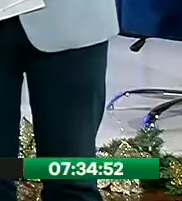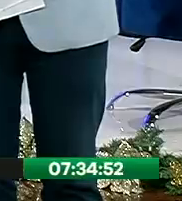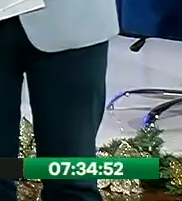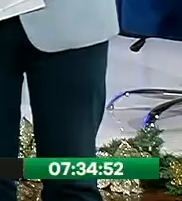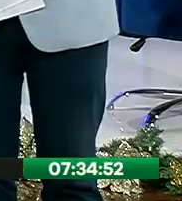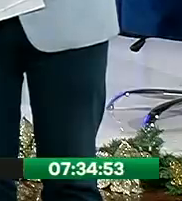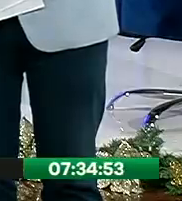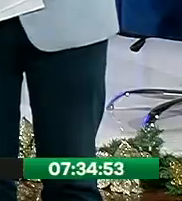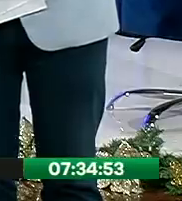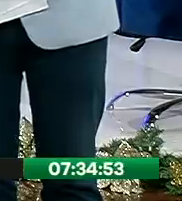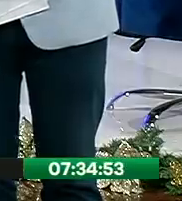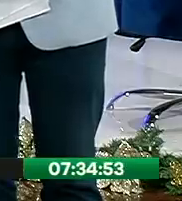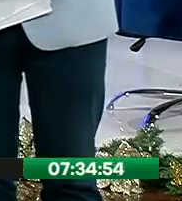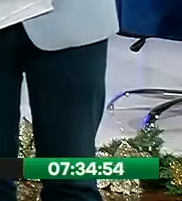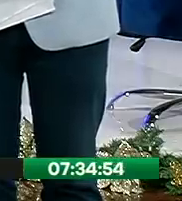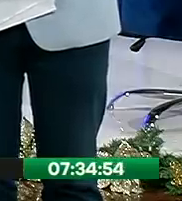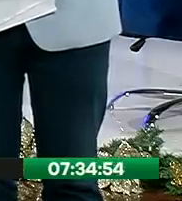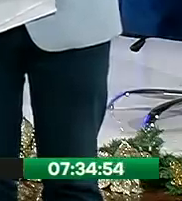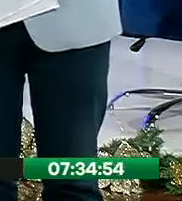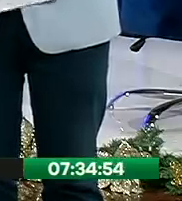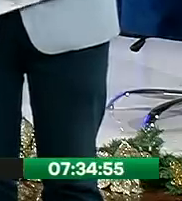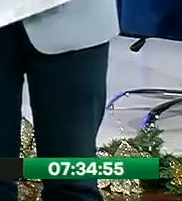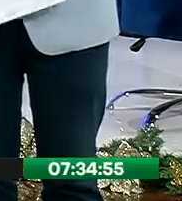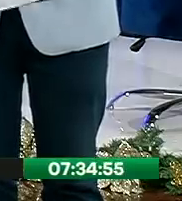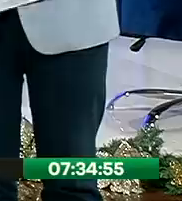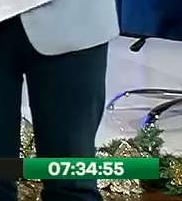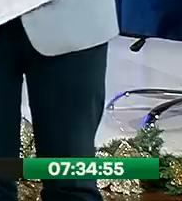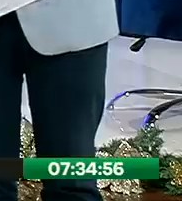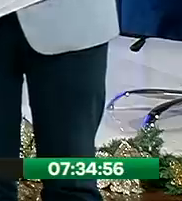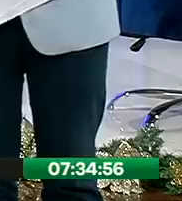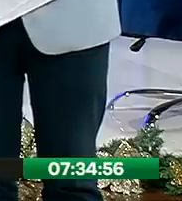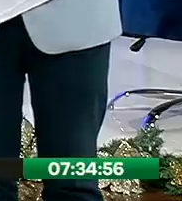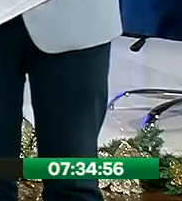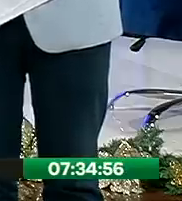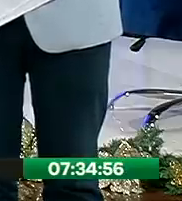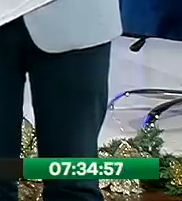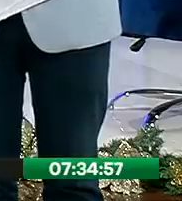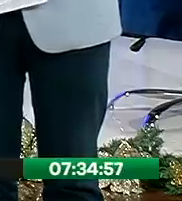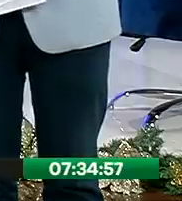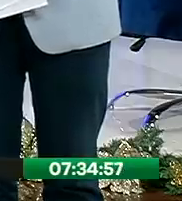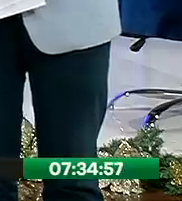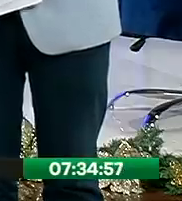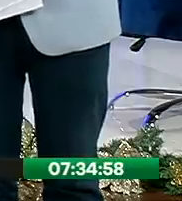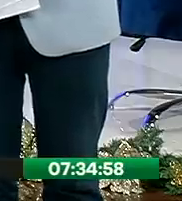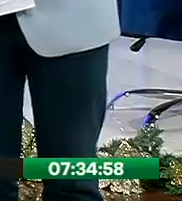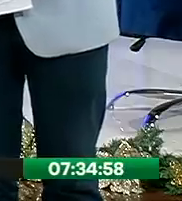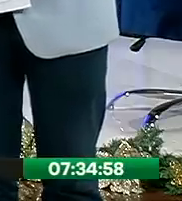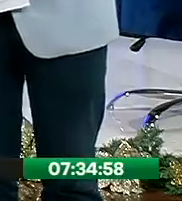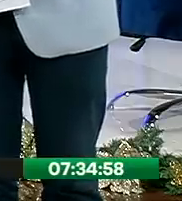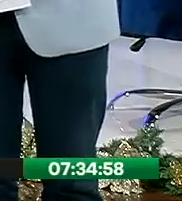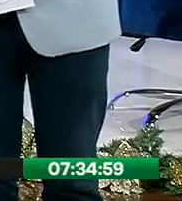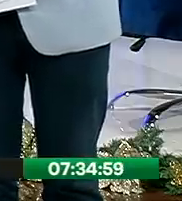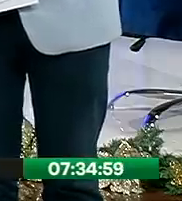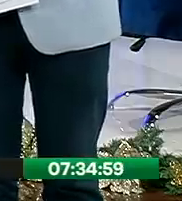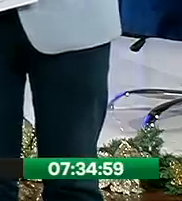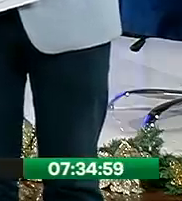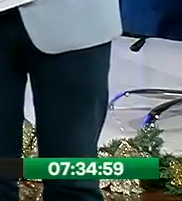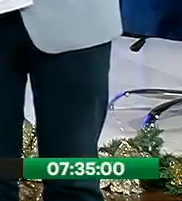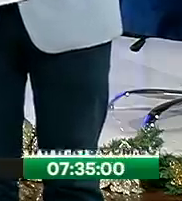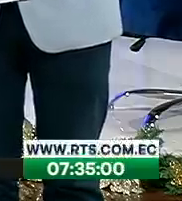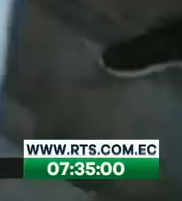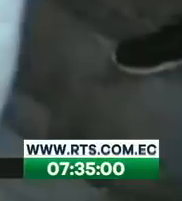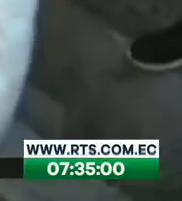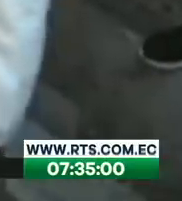pleno centro de Guayaquil. Transeúntes de la zona dieron la alerta a las autoridades que ya investigan este caso.